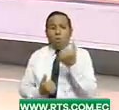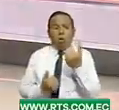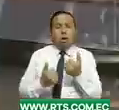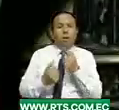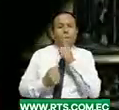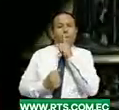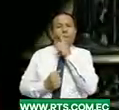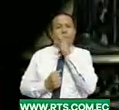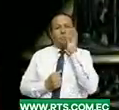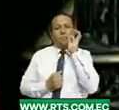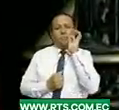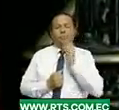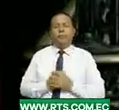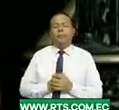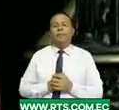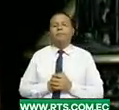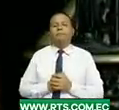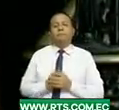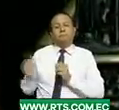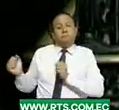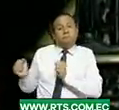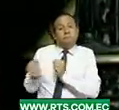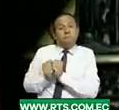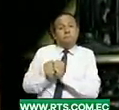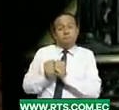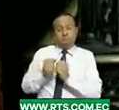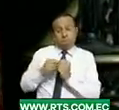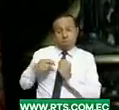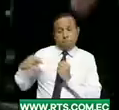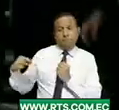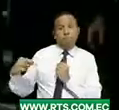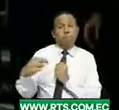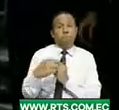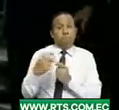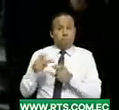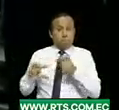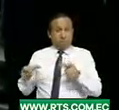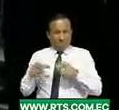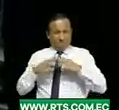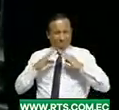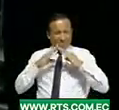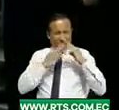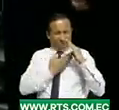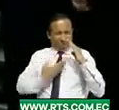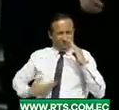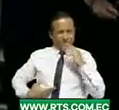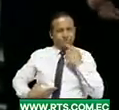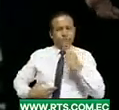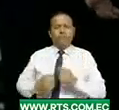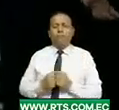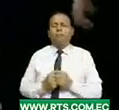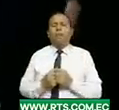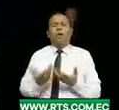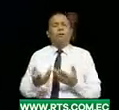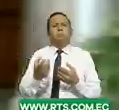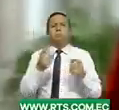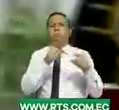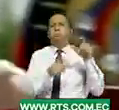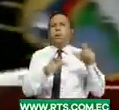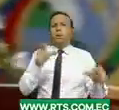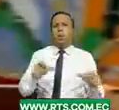Acompañado de su gabinete en los bajos de Carondelet, el presidente Guillermo Lasso puso fin a una serie de especulaciones sobre su